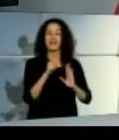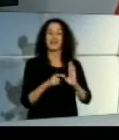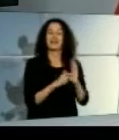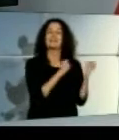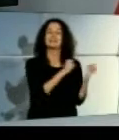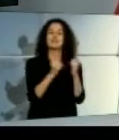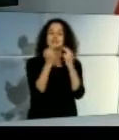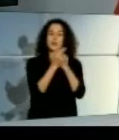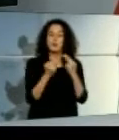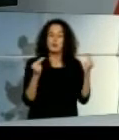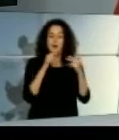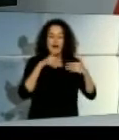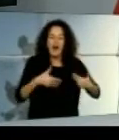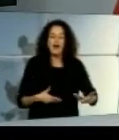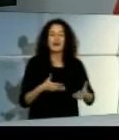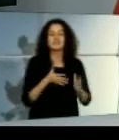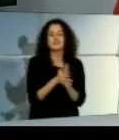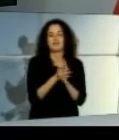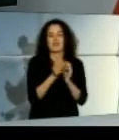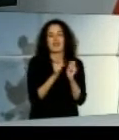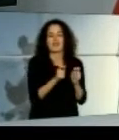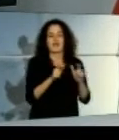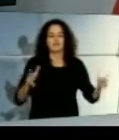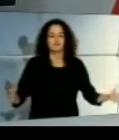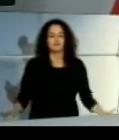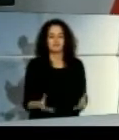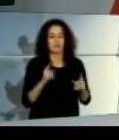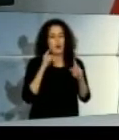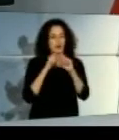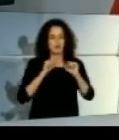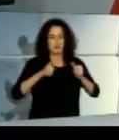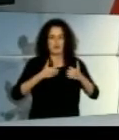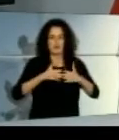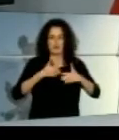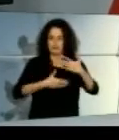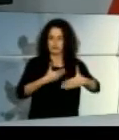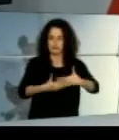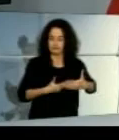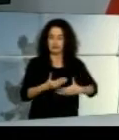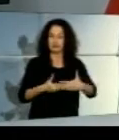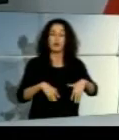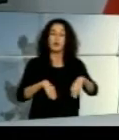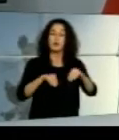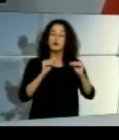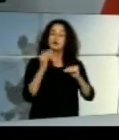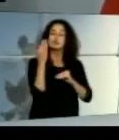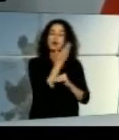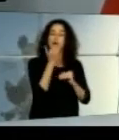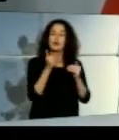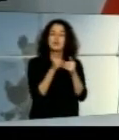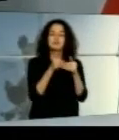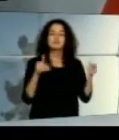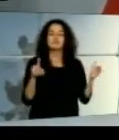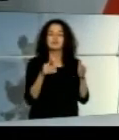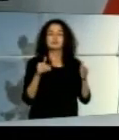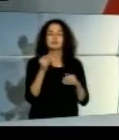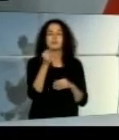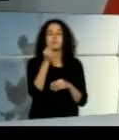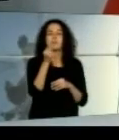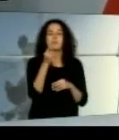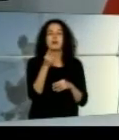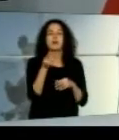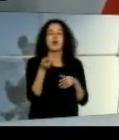momento lo que hace es dar un empujón para que esto se lleve a cabo. En Burgos se abre el colegio en